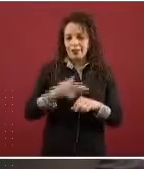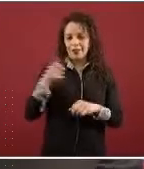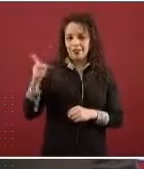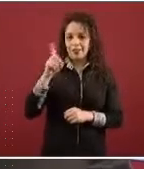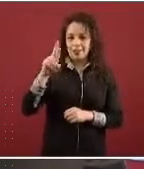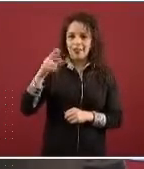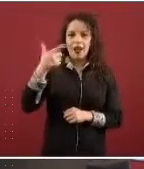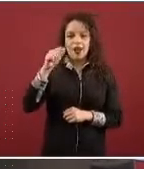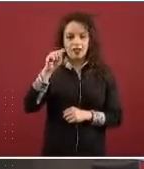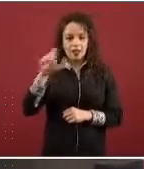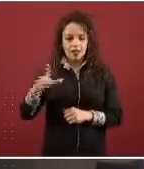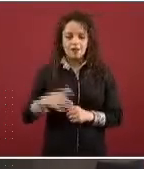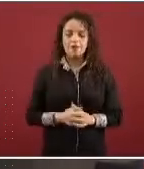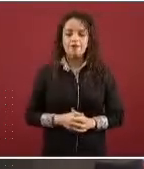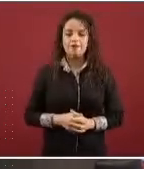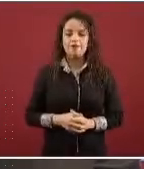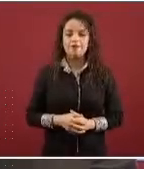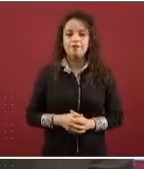Consejo de Salubridad